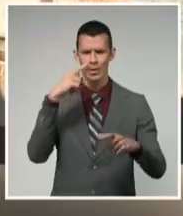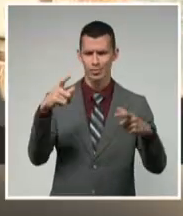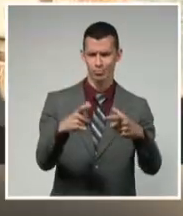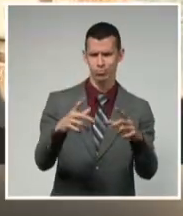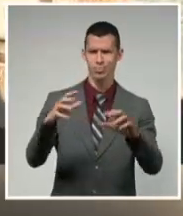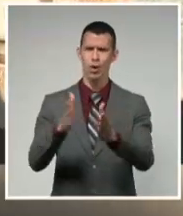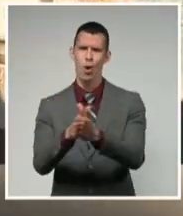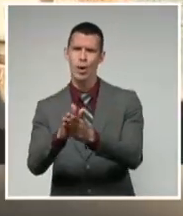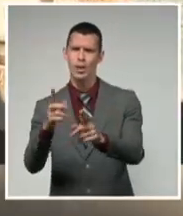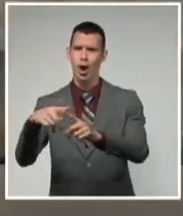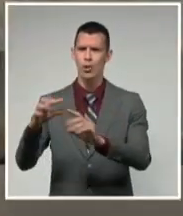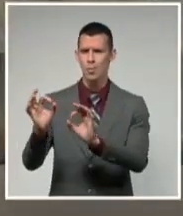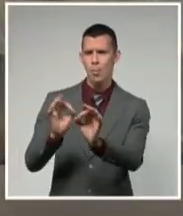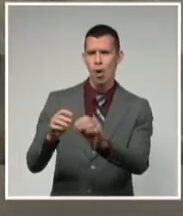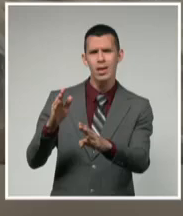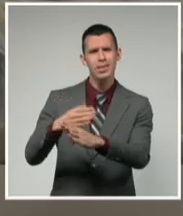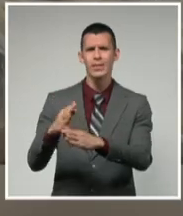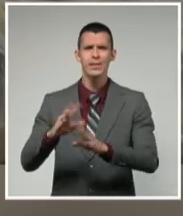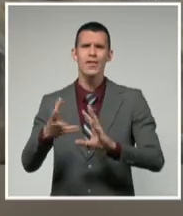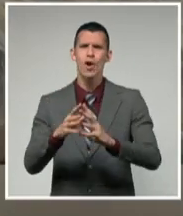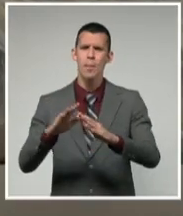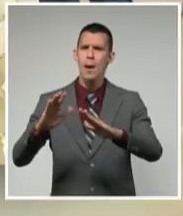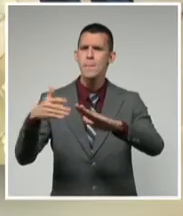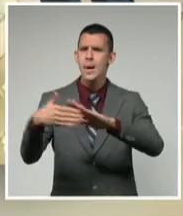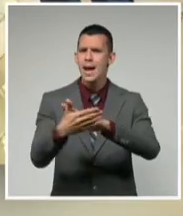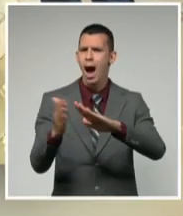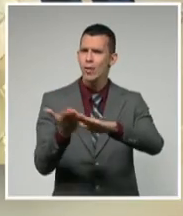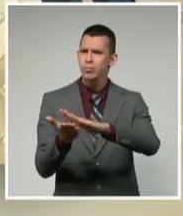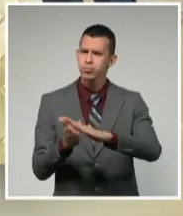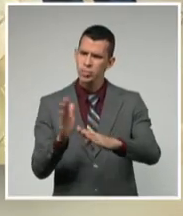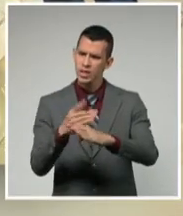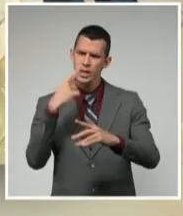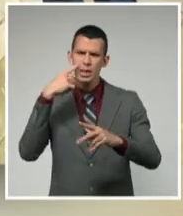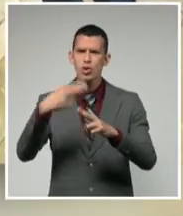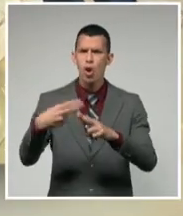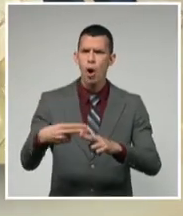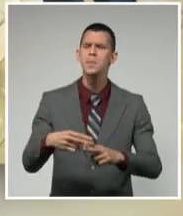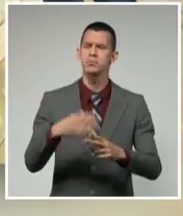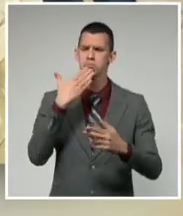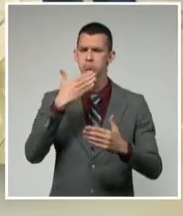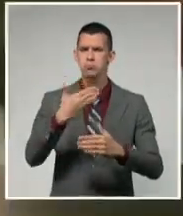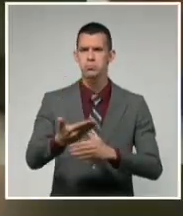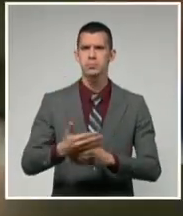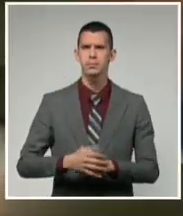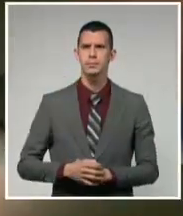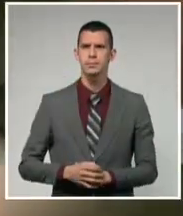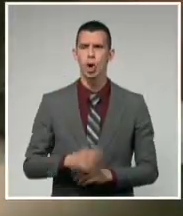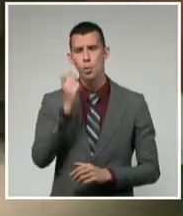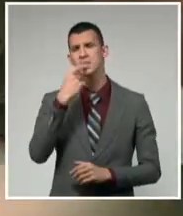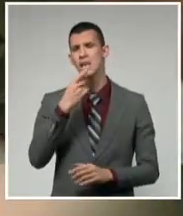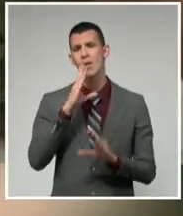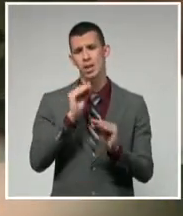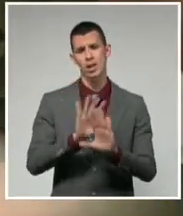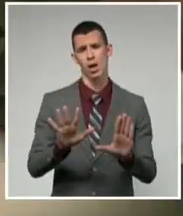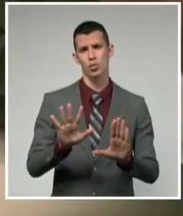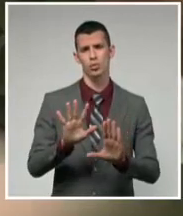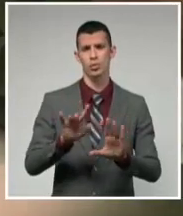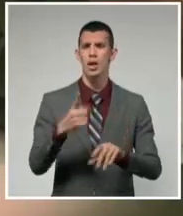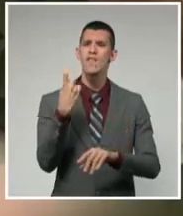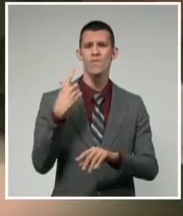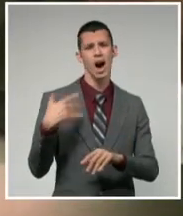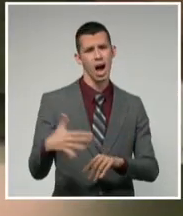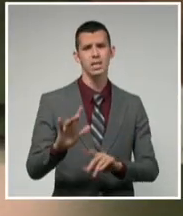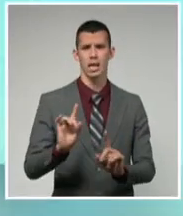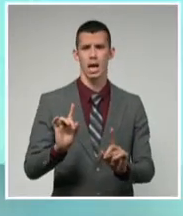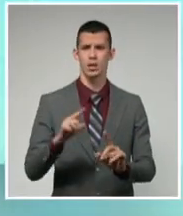cantidad de pescado de mar. Nosotros conocemos que esto hoy no satisface la demanda de la población, pero bueno, vamos por un camino